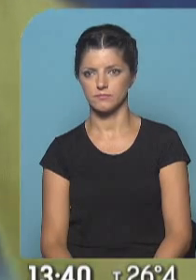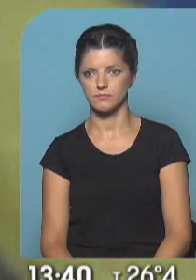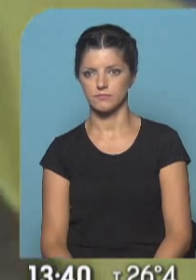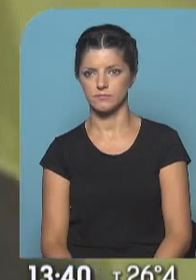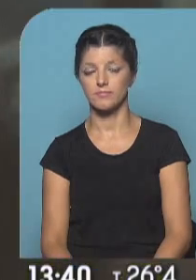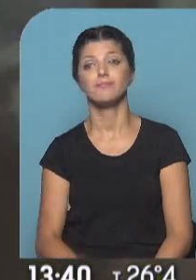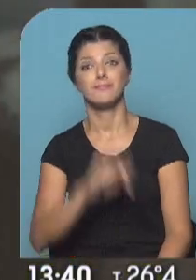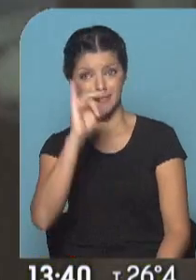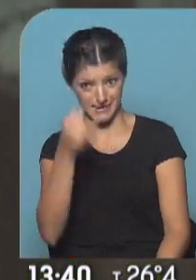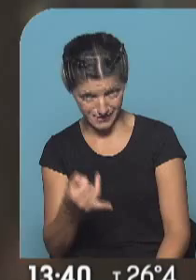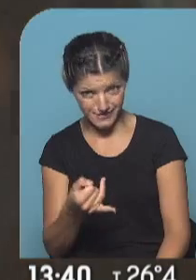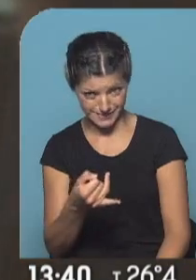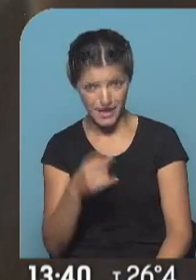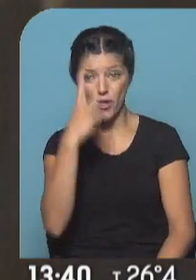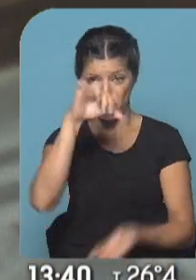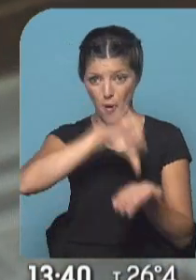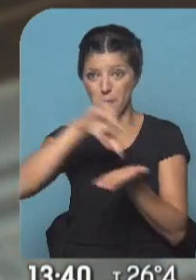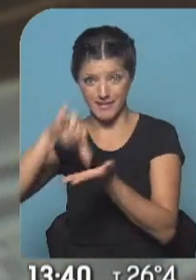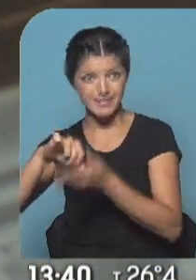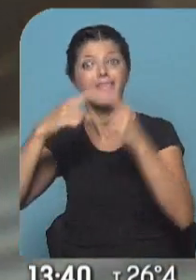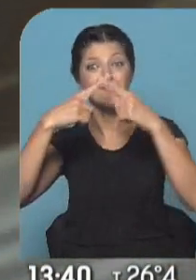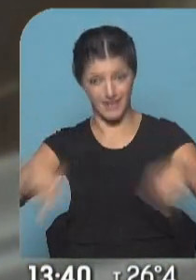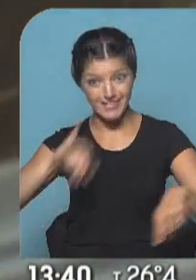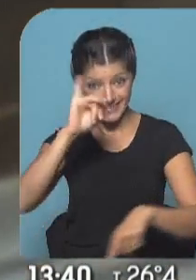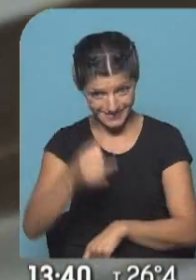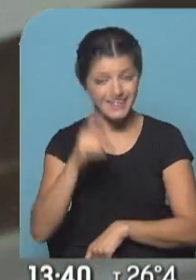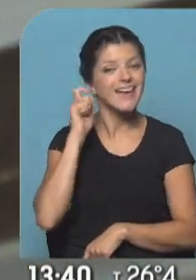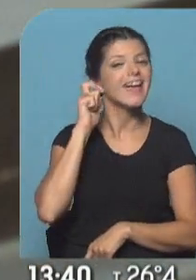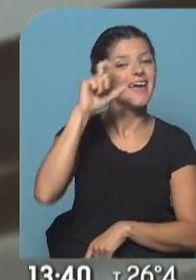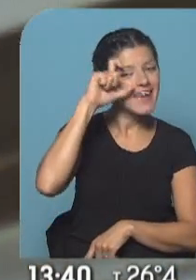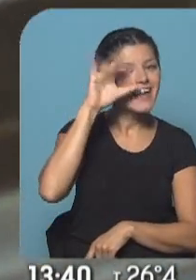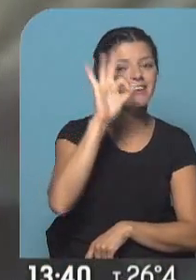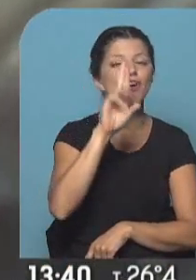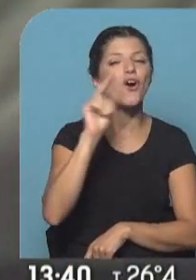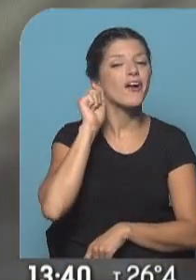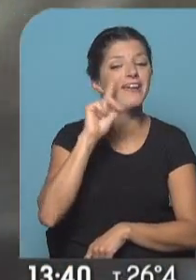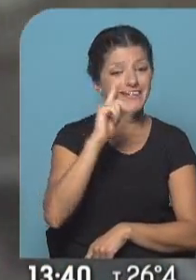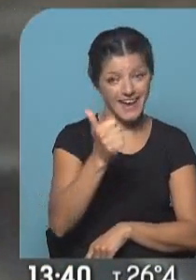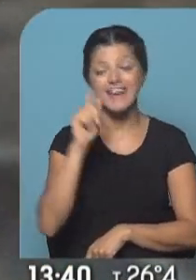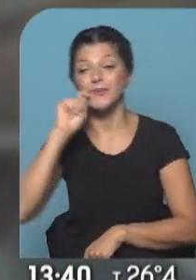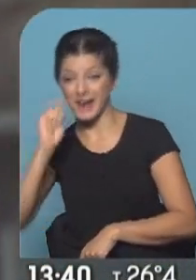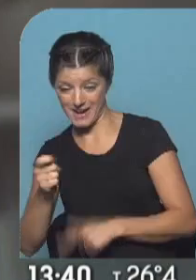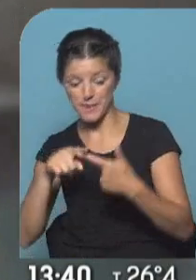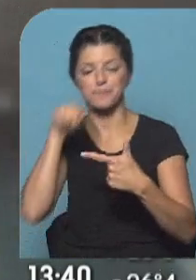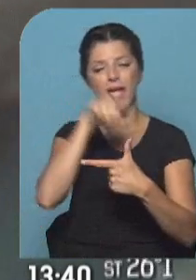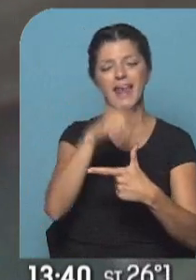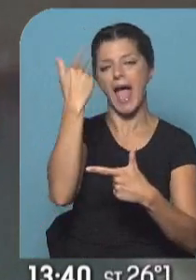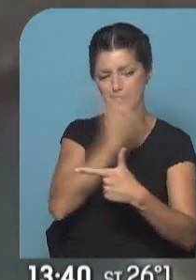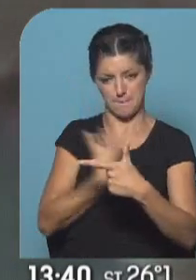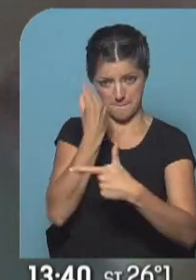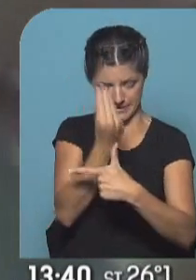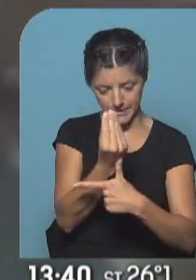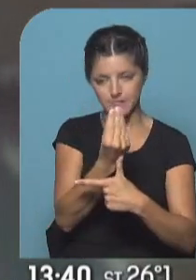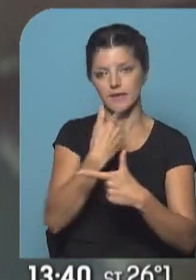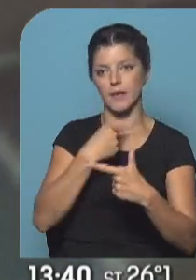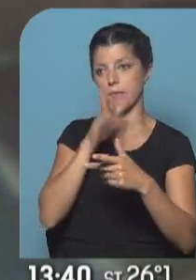Sí, usted está en lo cierto. Georgia y Ucrania son 2 países diferentes. Sin embargo, Saakashvili, que fue presidente de Georgia, huyó a Ucrania,